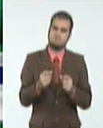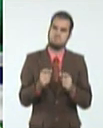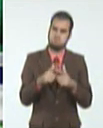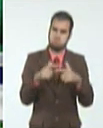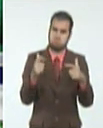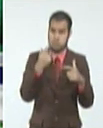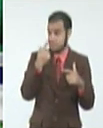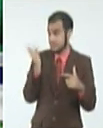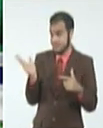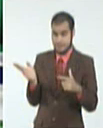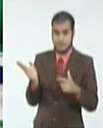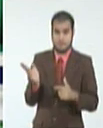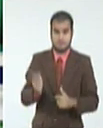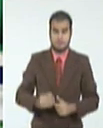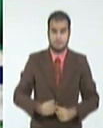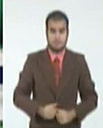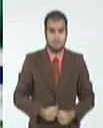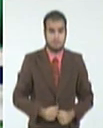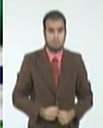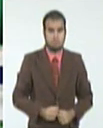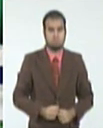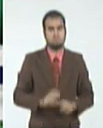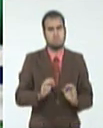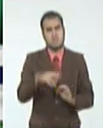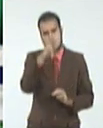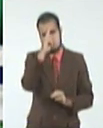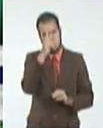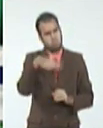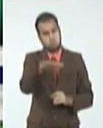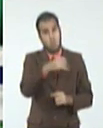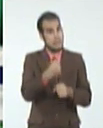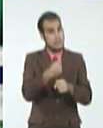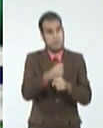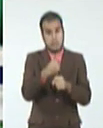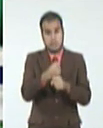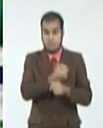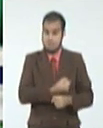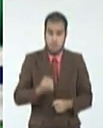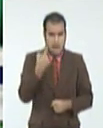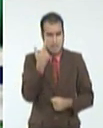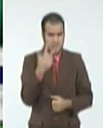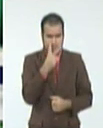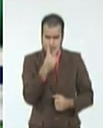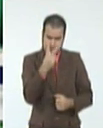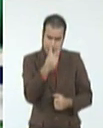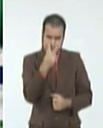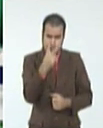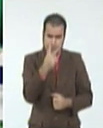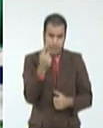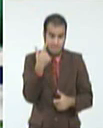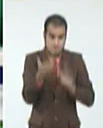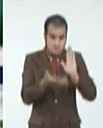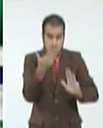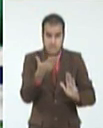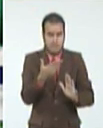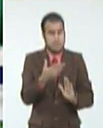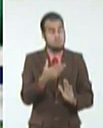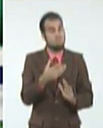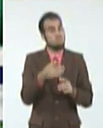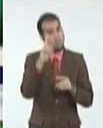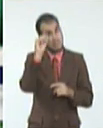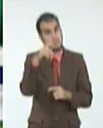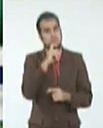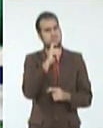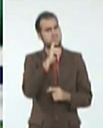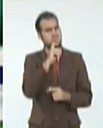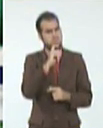buen esfuerzo por parte de nuestros especialistas, pero indiscutiblemente con complejo la situación